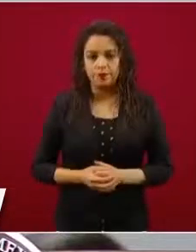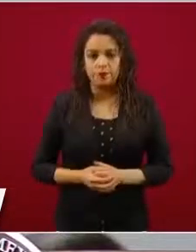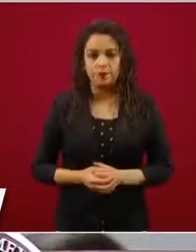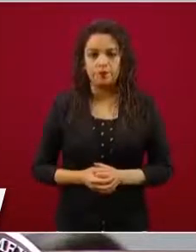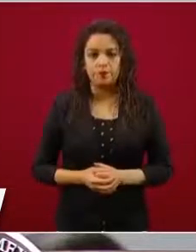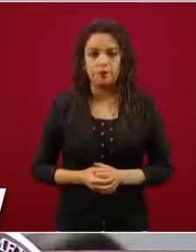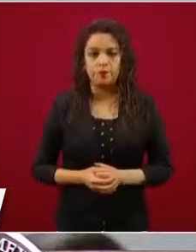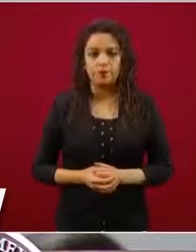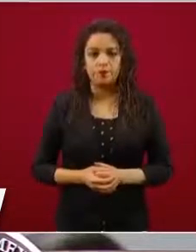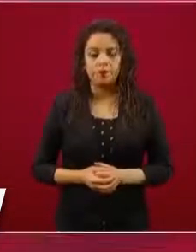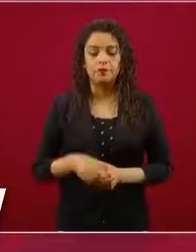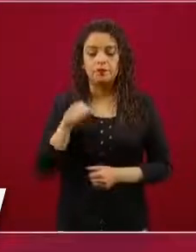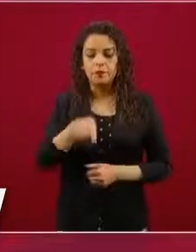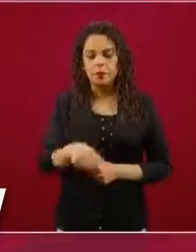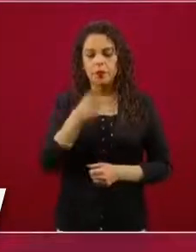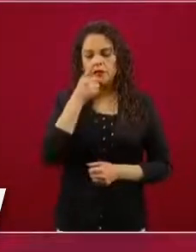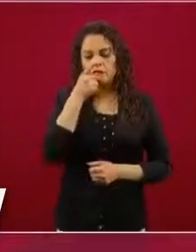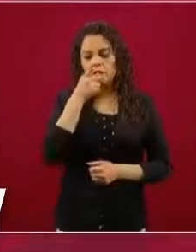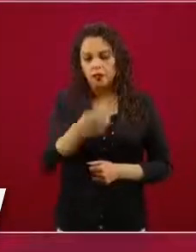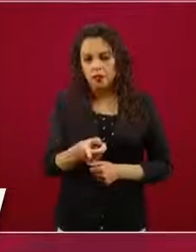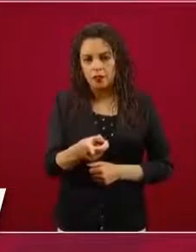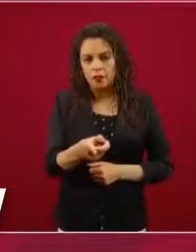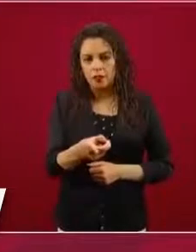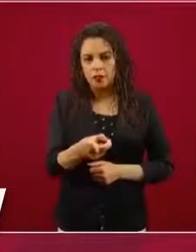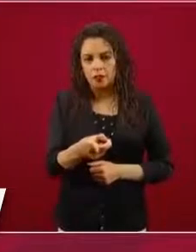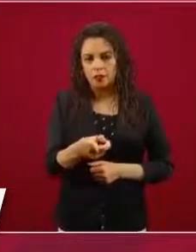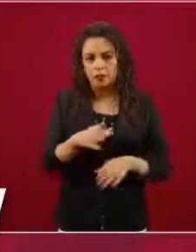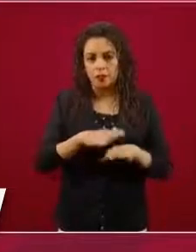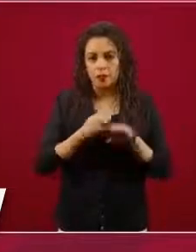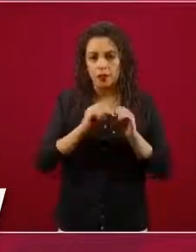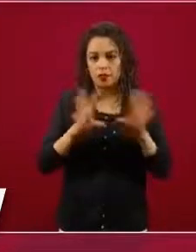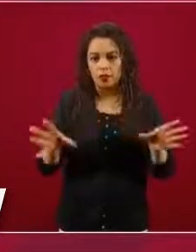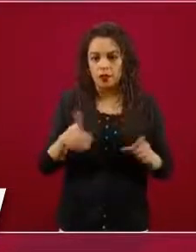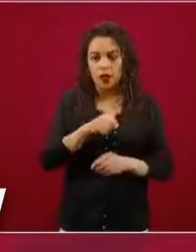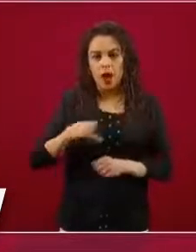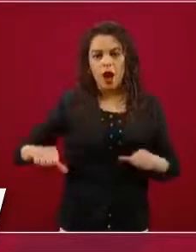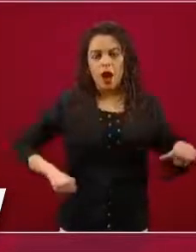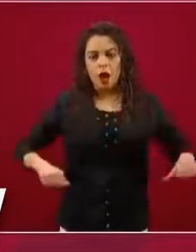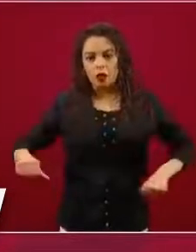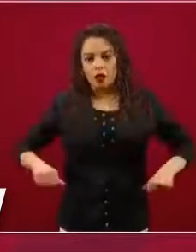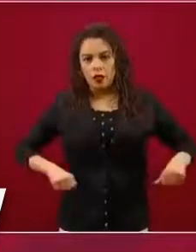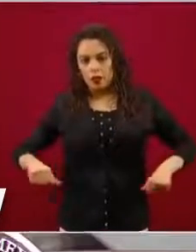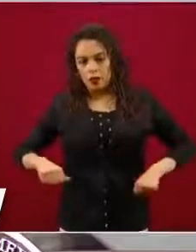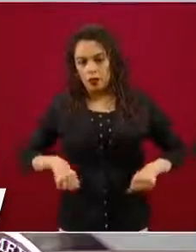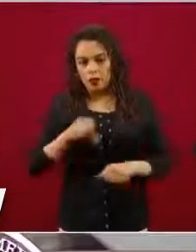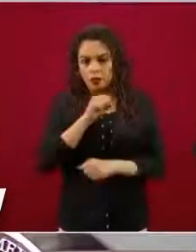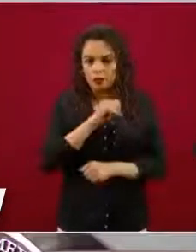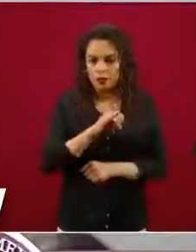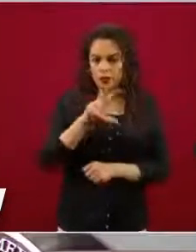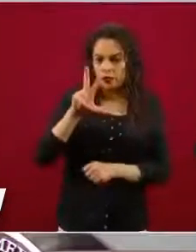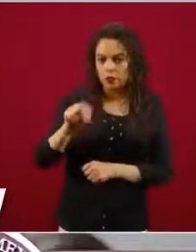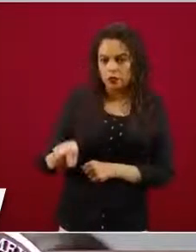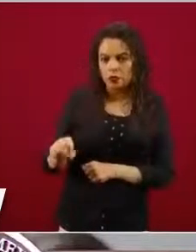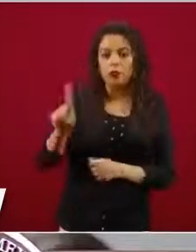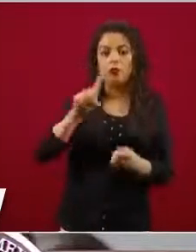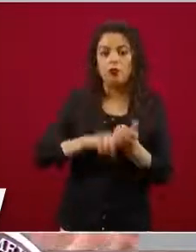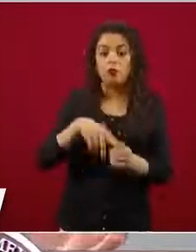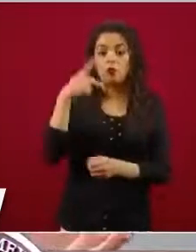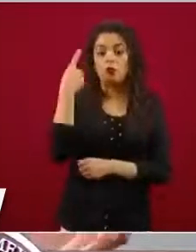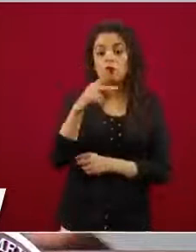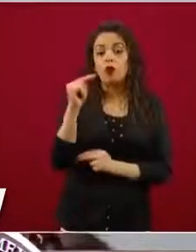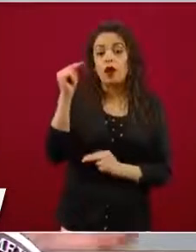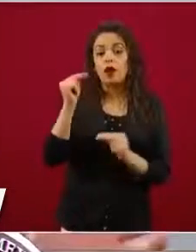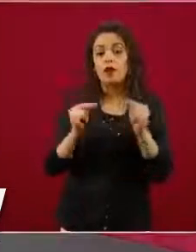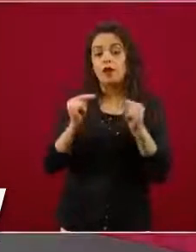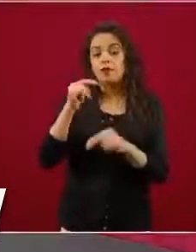indica las actividades que pueden tener lugar de acuerdo al nivel de riesgo que el